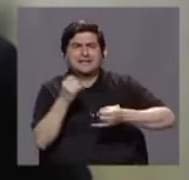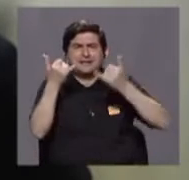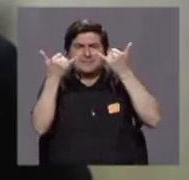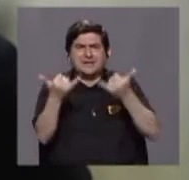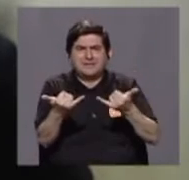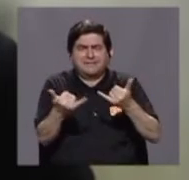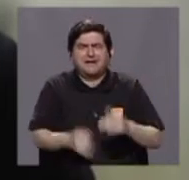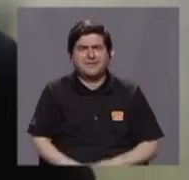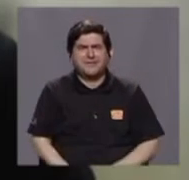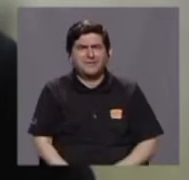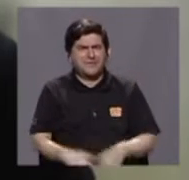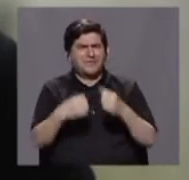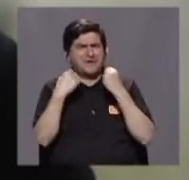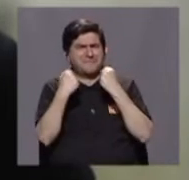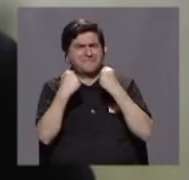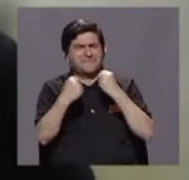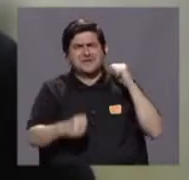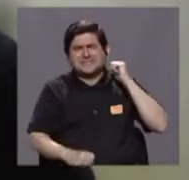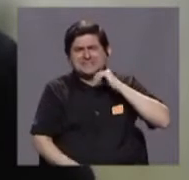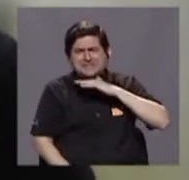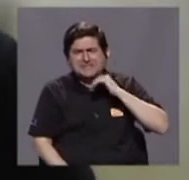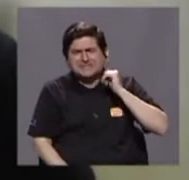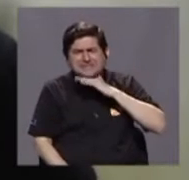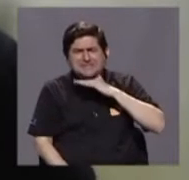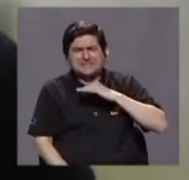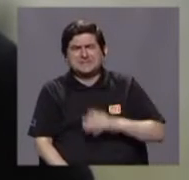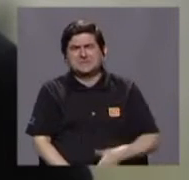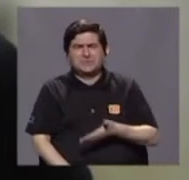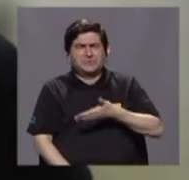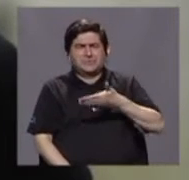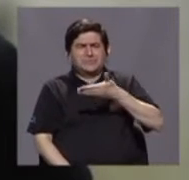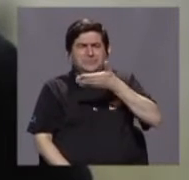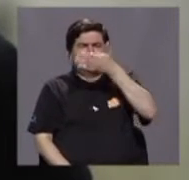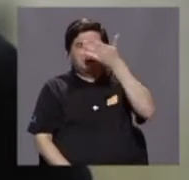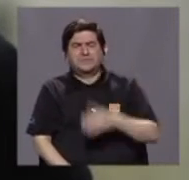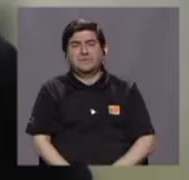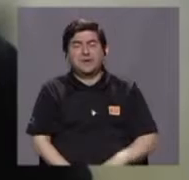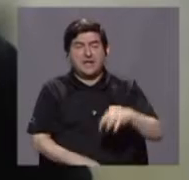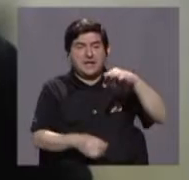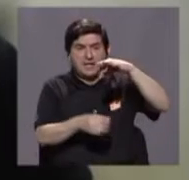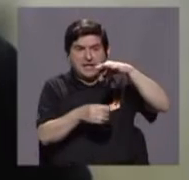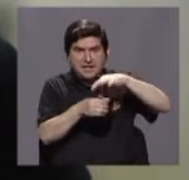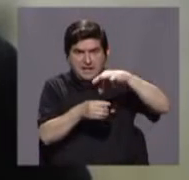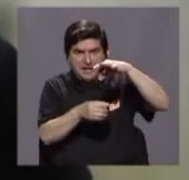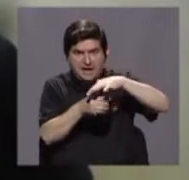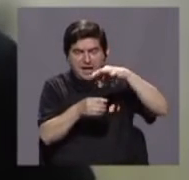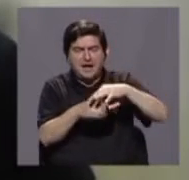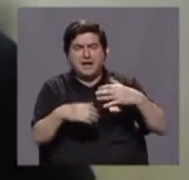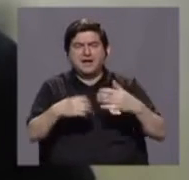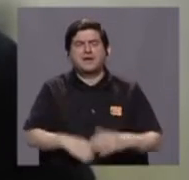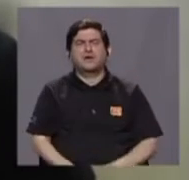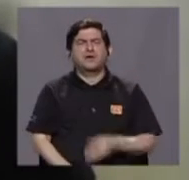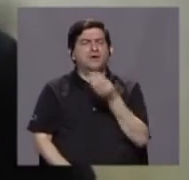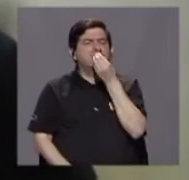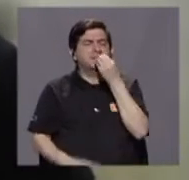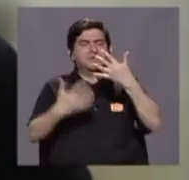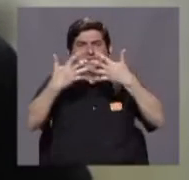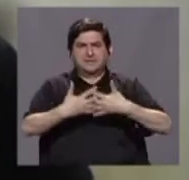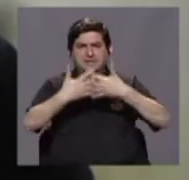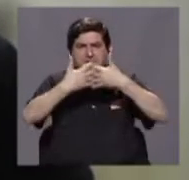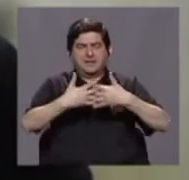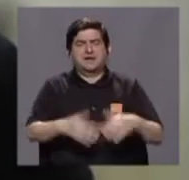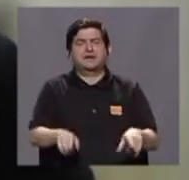es un fuerte elemento de contaminación ambiental, que es la industria agroalimentaria en estos momentos en España, y el